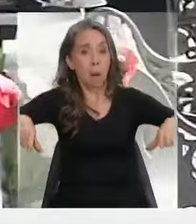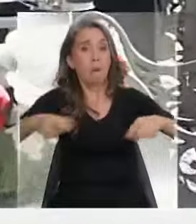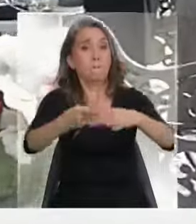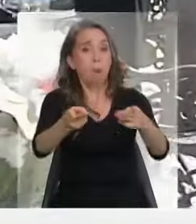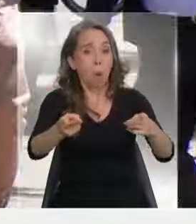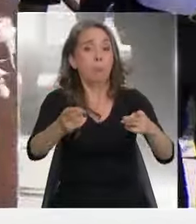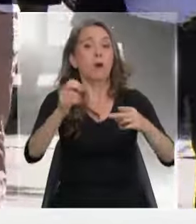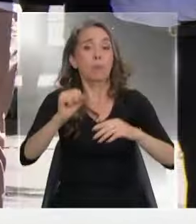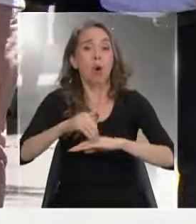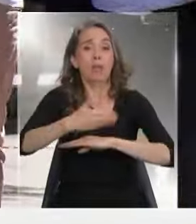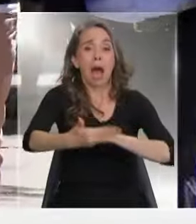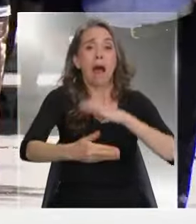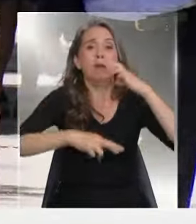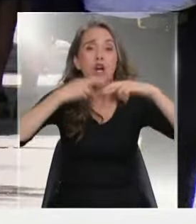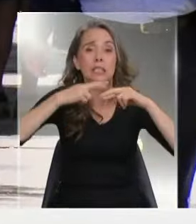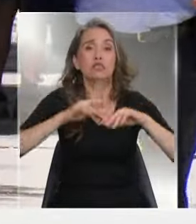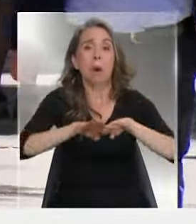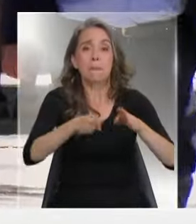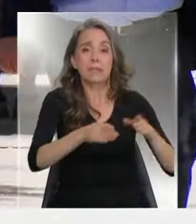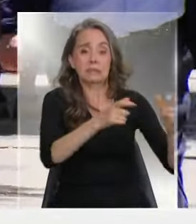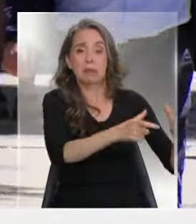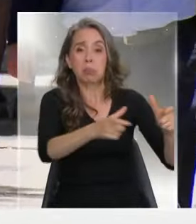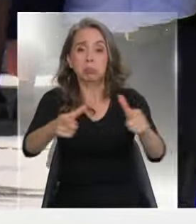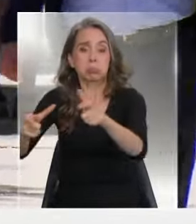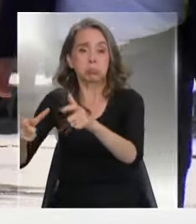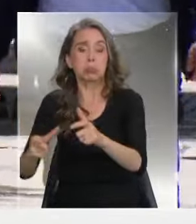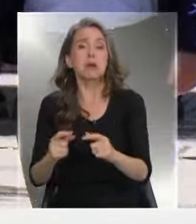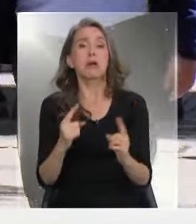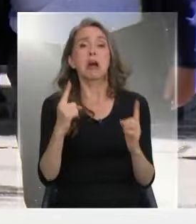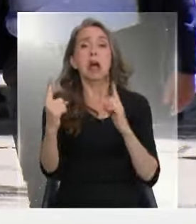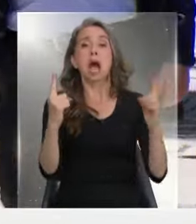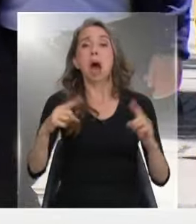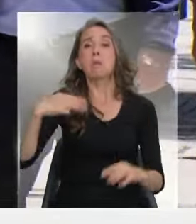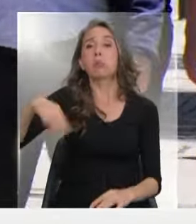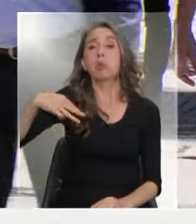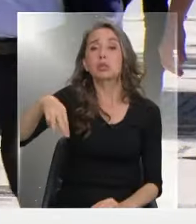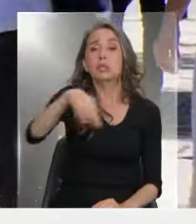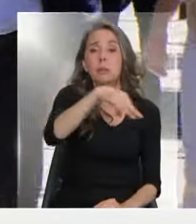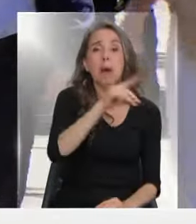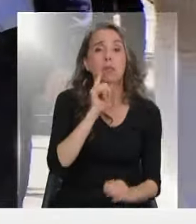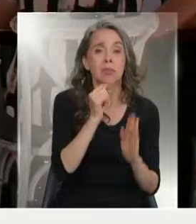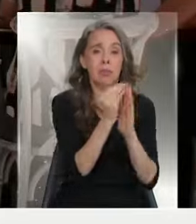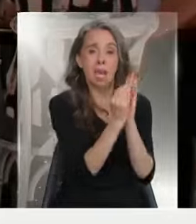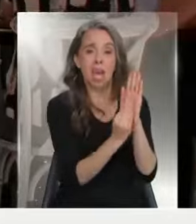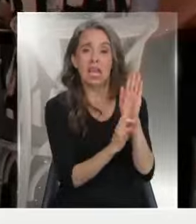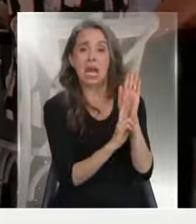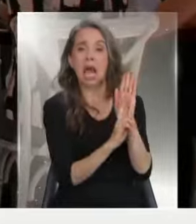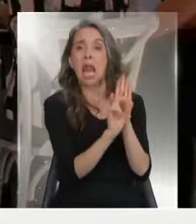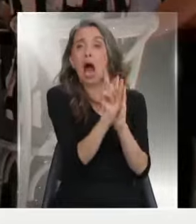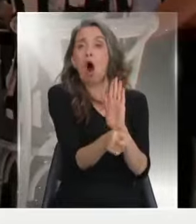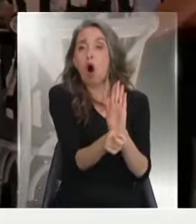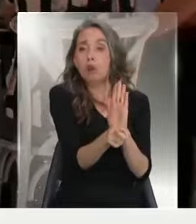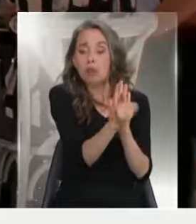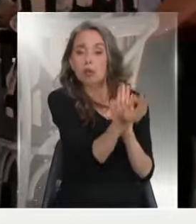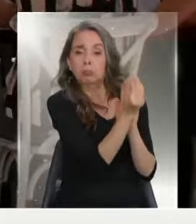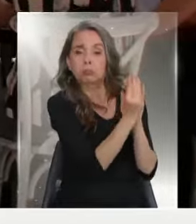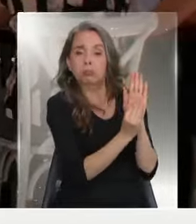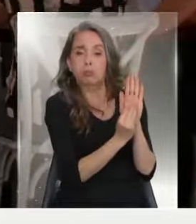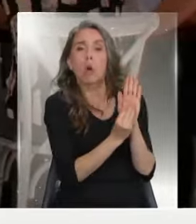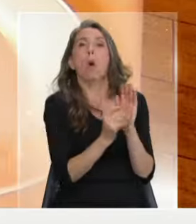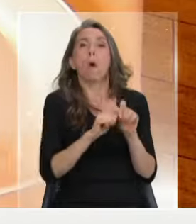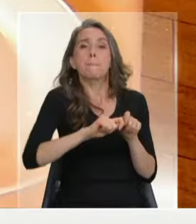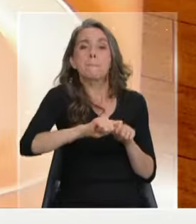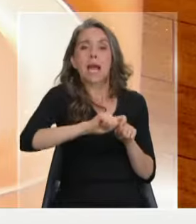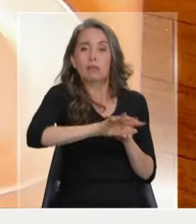como terrazas de restaurantes, afirmando que cada municipalidad tiene una ordenanza en la que se especifican los metros